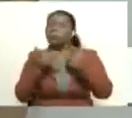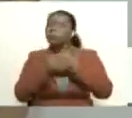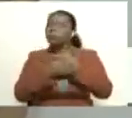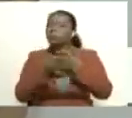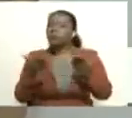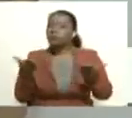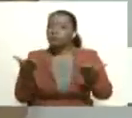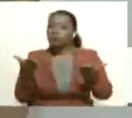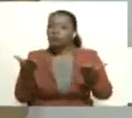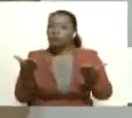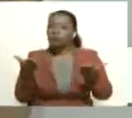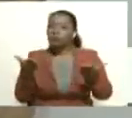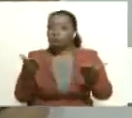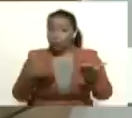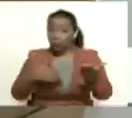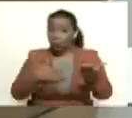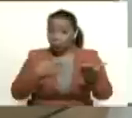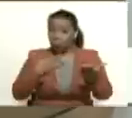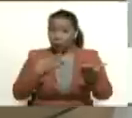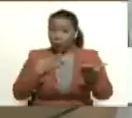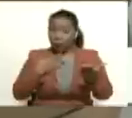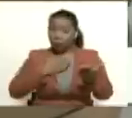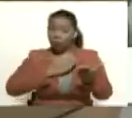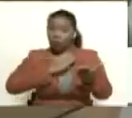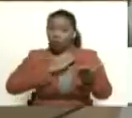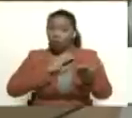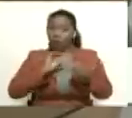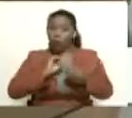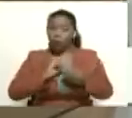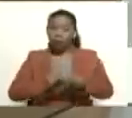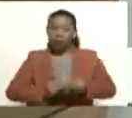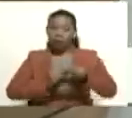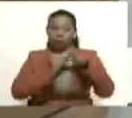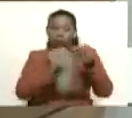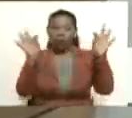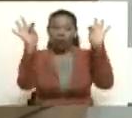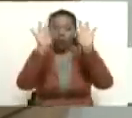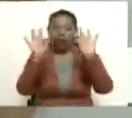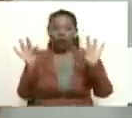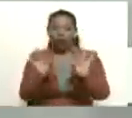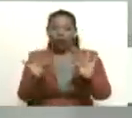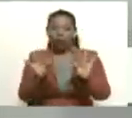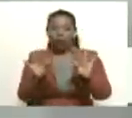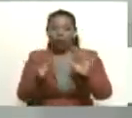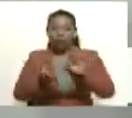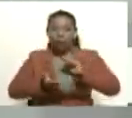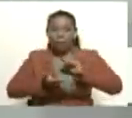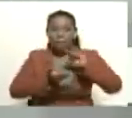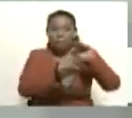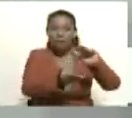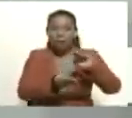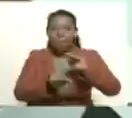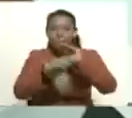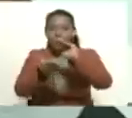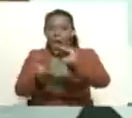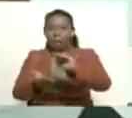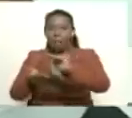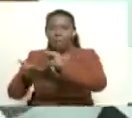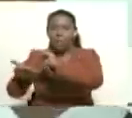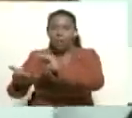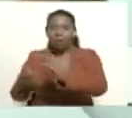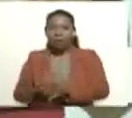será asegurado o entregado en forma de barriles de petróleo.